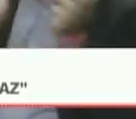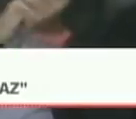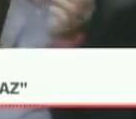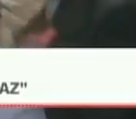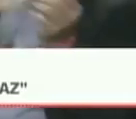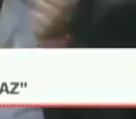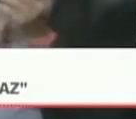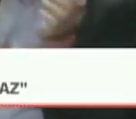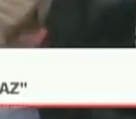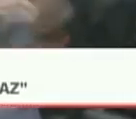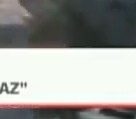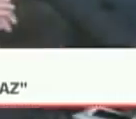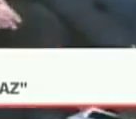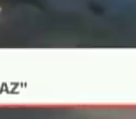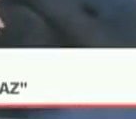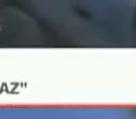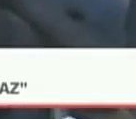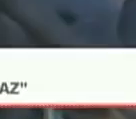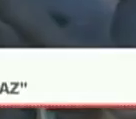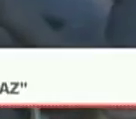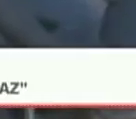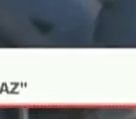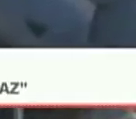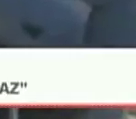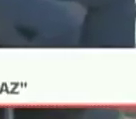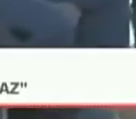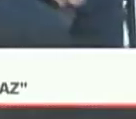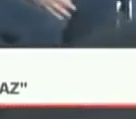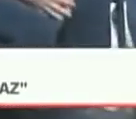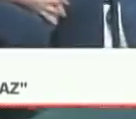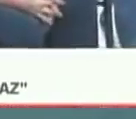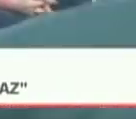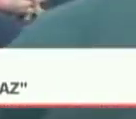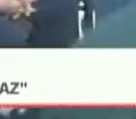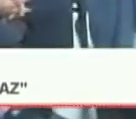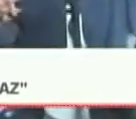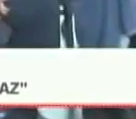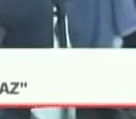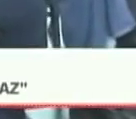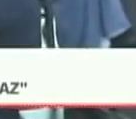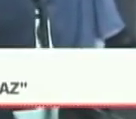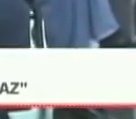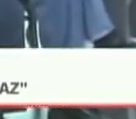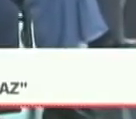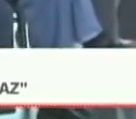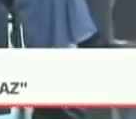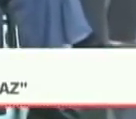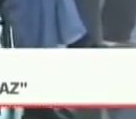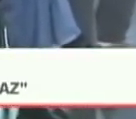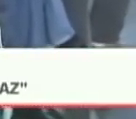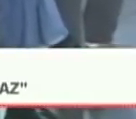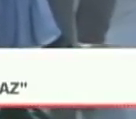Viviremos y venceremos. Y esta batalla la ganaremos.